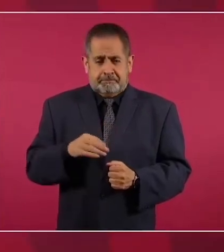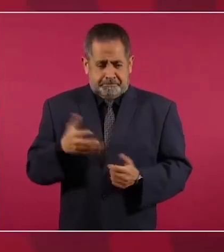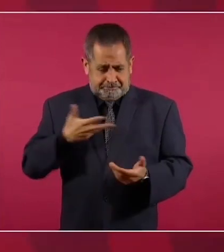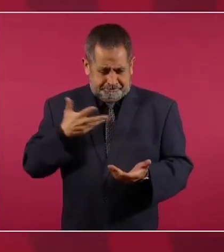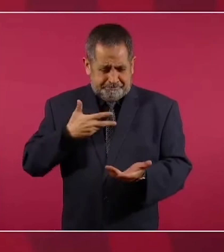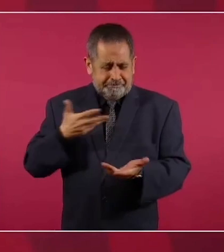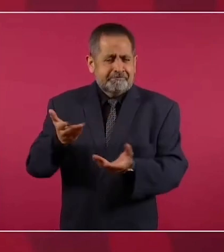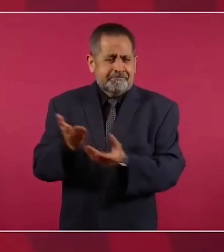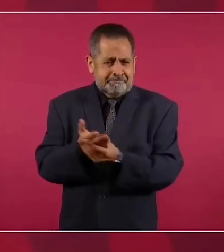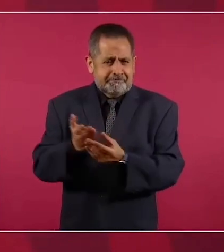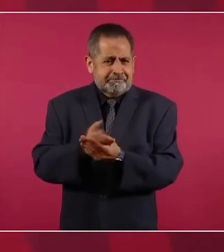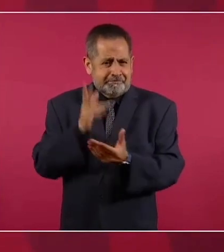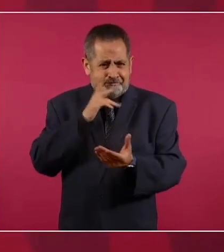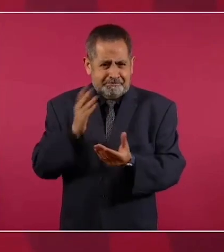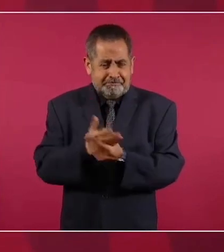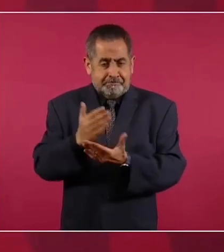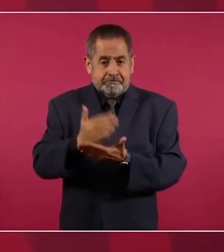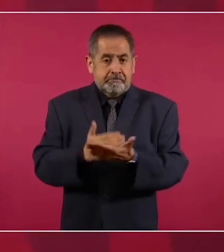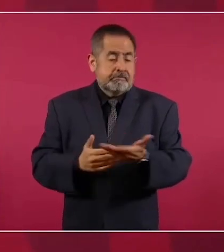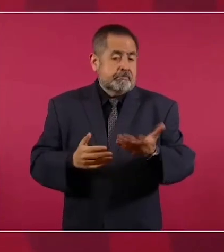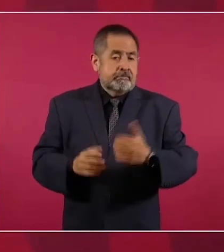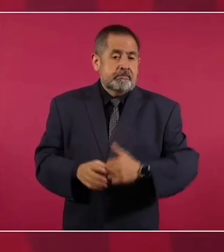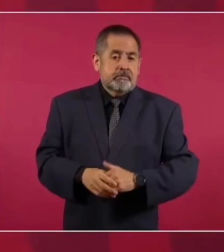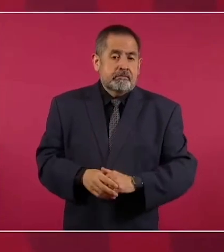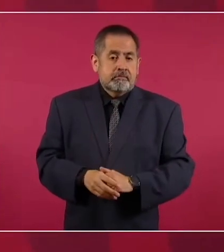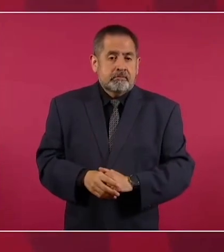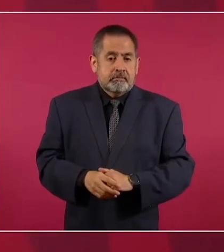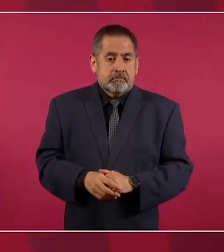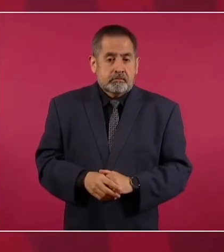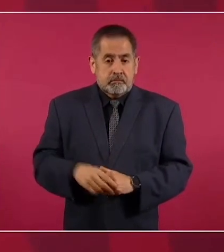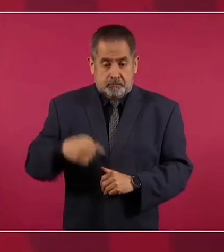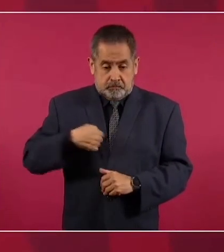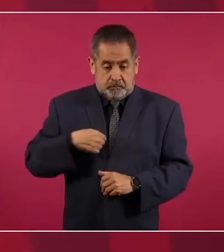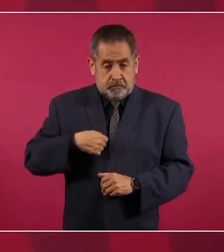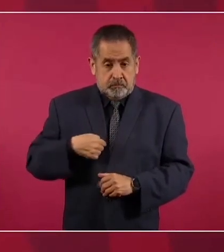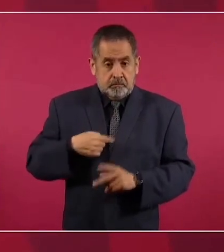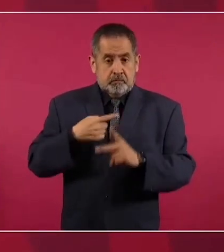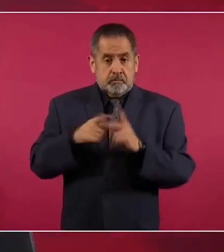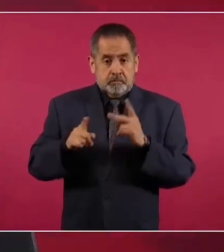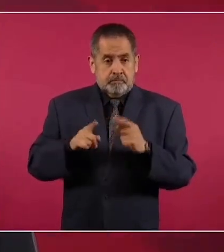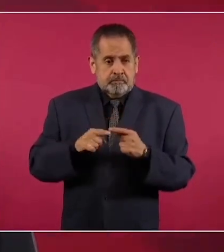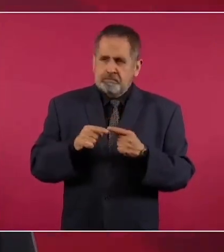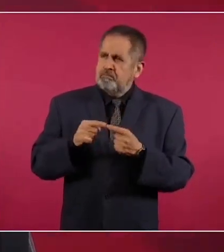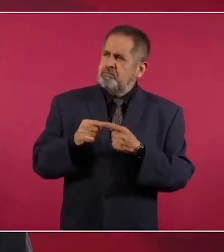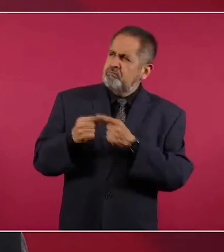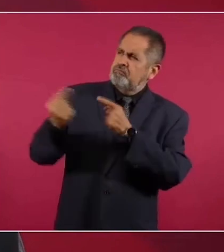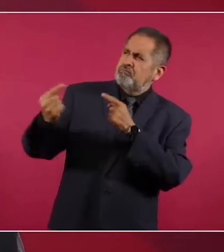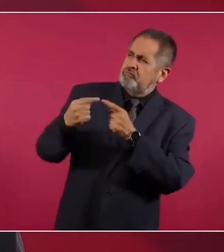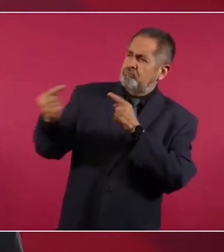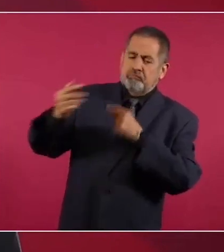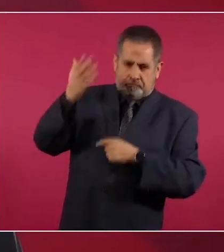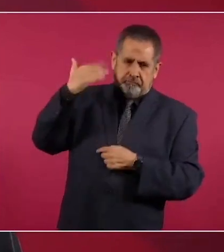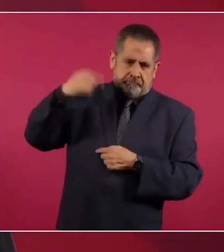constancia de eso. Bueno, cuando empecé como opositor,